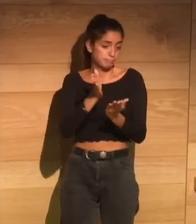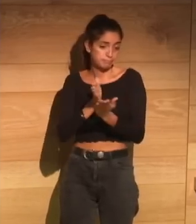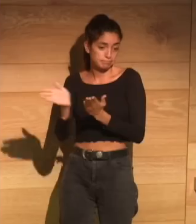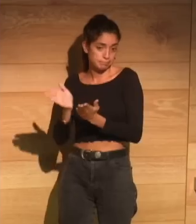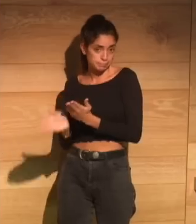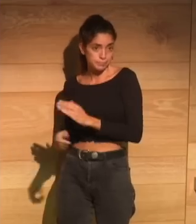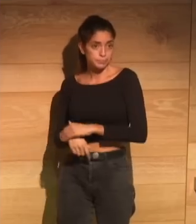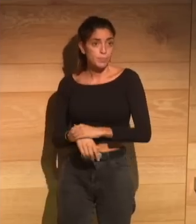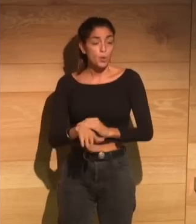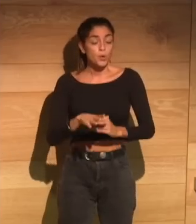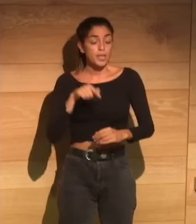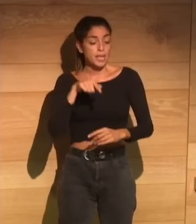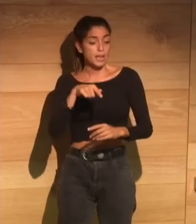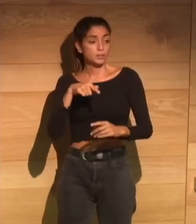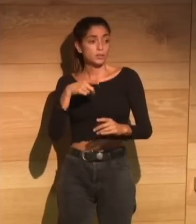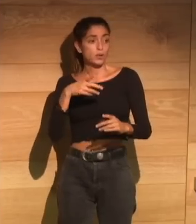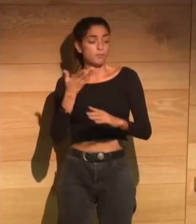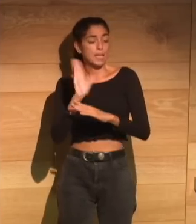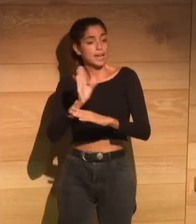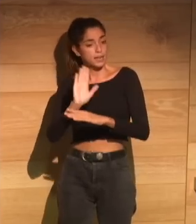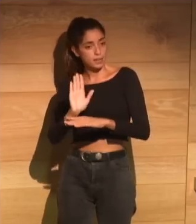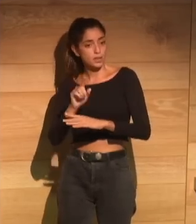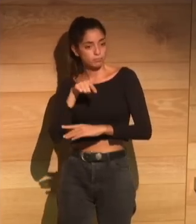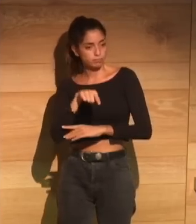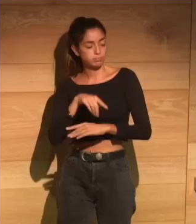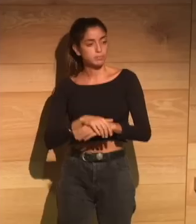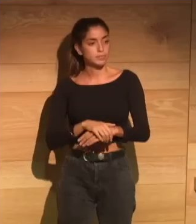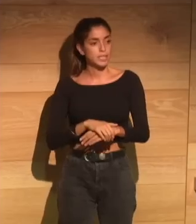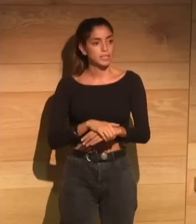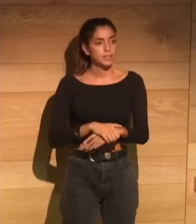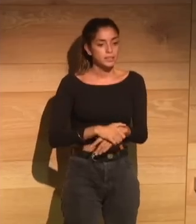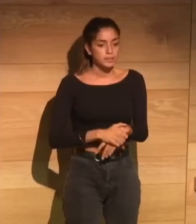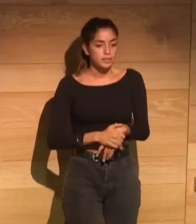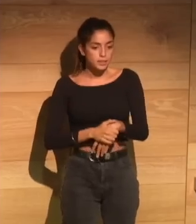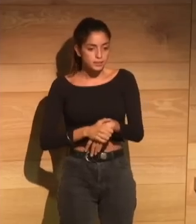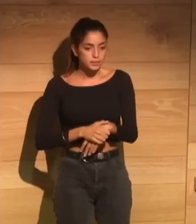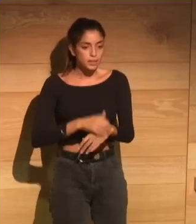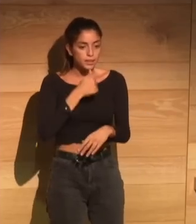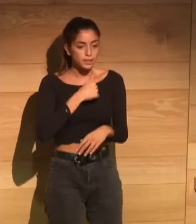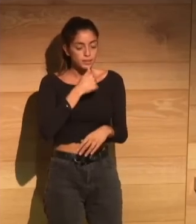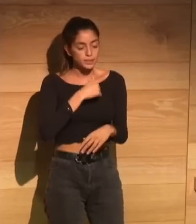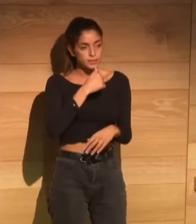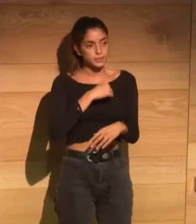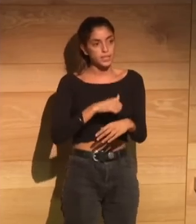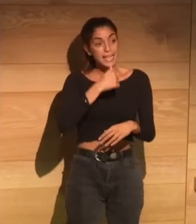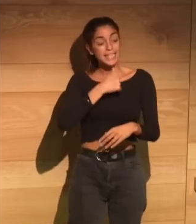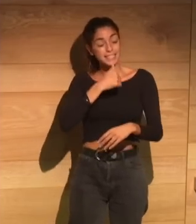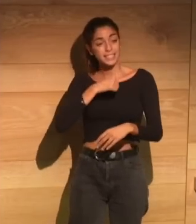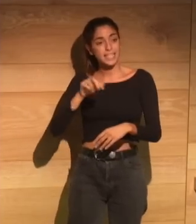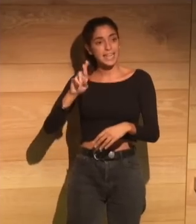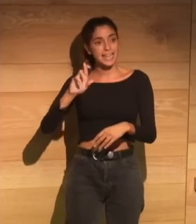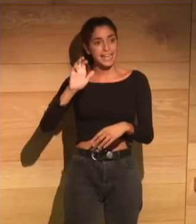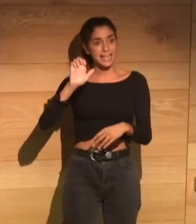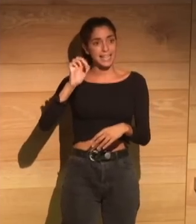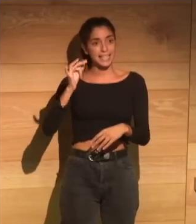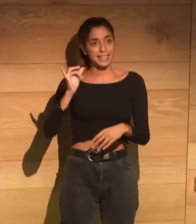cine, cuando alguien se da cuenta de esto. Pues venga, vamos con la persistencia retiniana. Vale, esto alguna vez lo hemos explicado muy por encima, pero yo creo que sí. En el programa que... de Star Wars